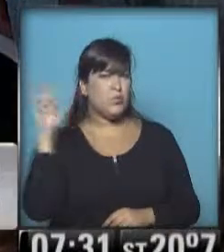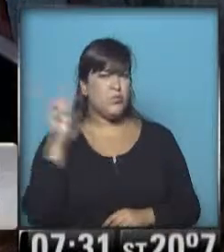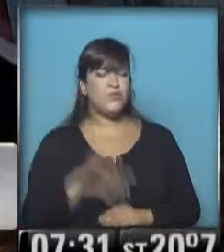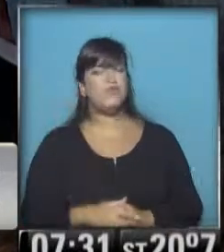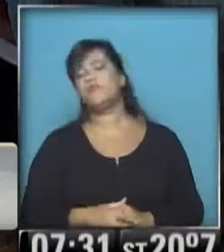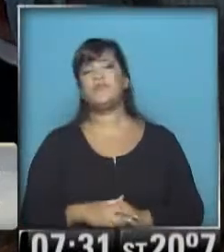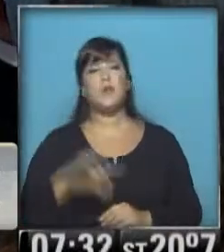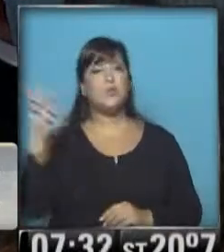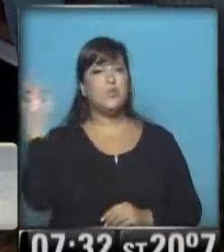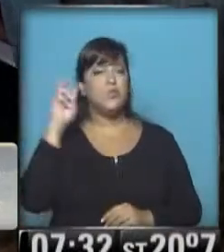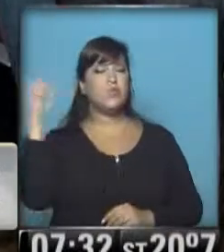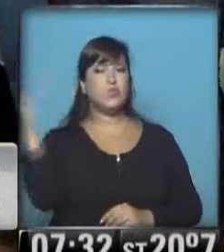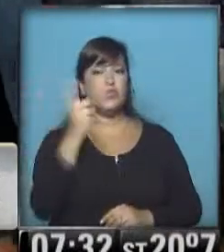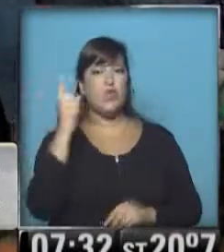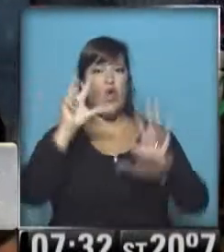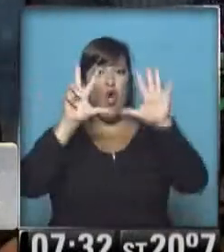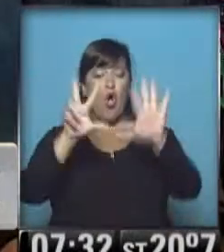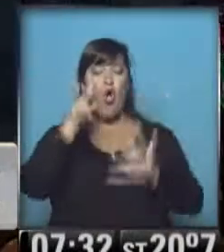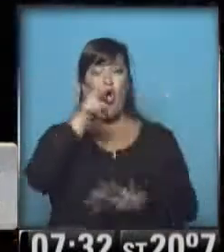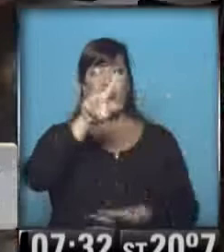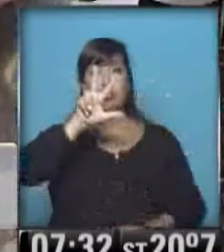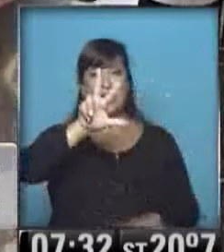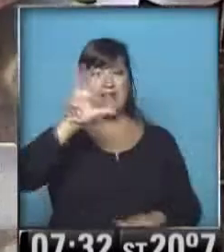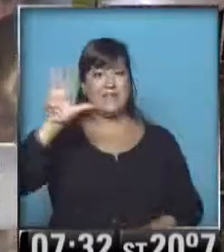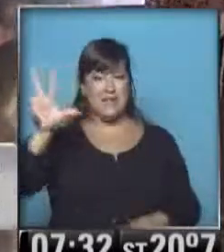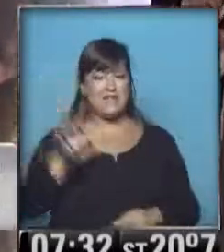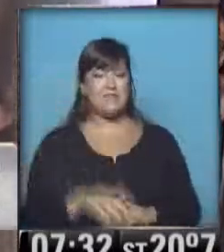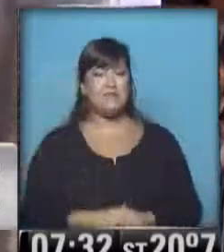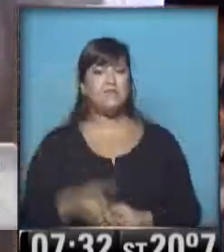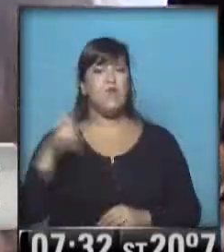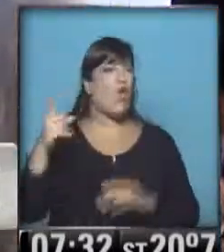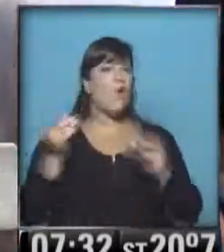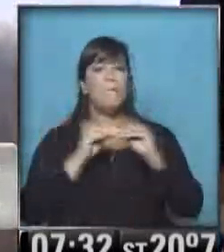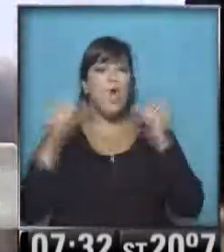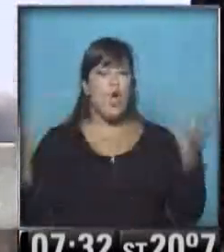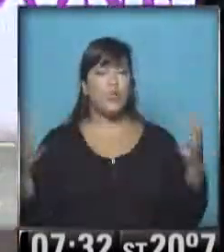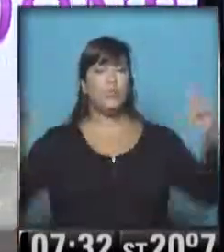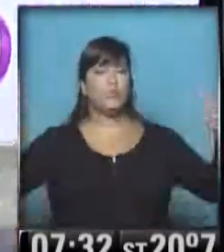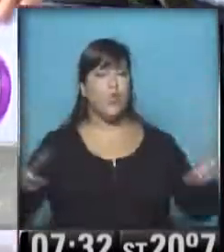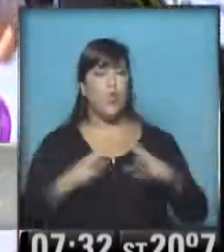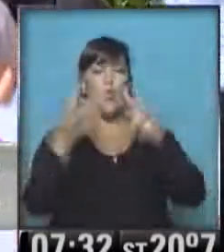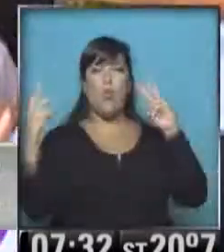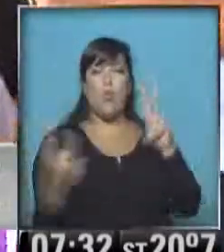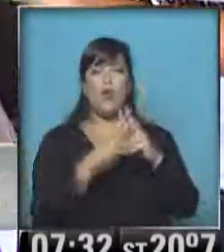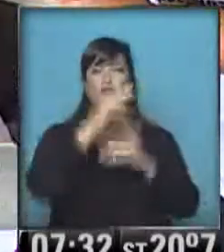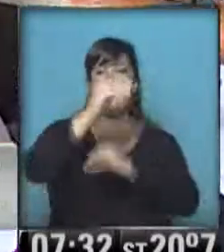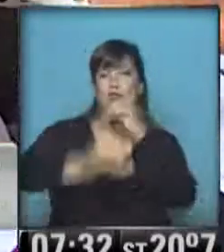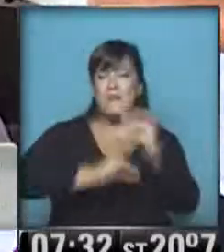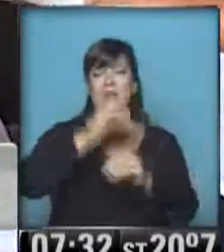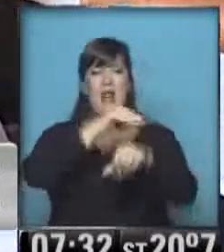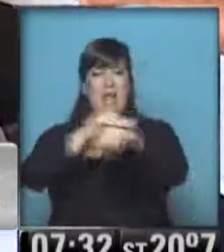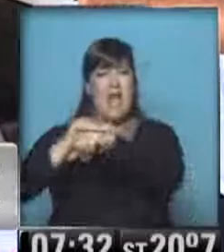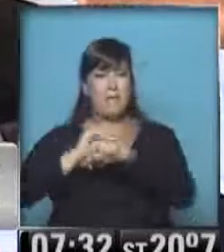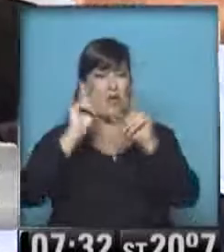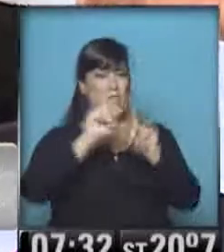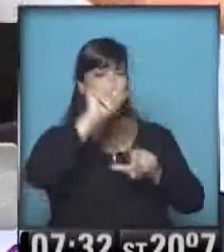La sirena sonó a las 8:33. El emotivo encuentro de familiares y amigos de las víctimas,